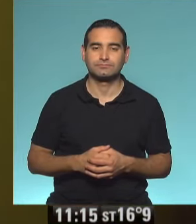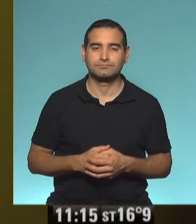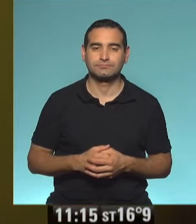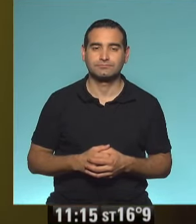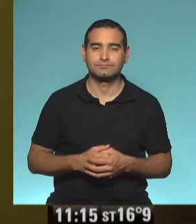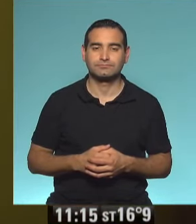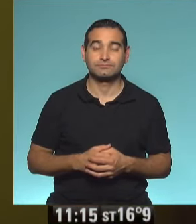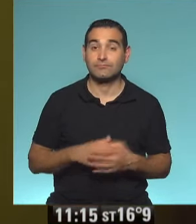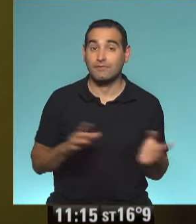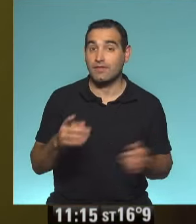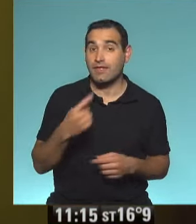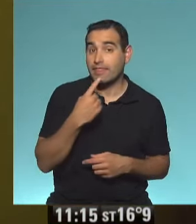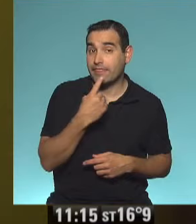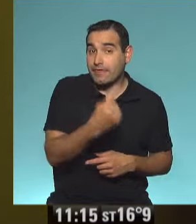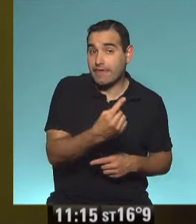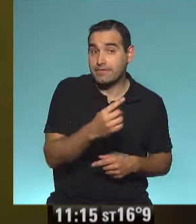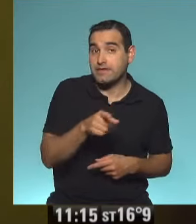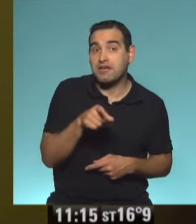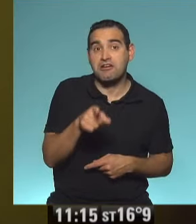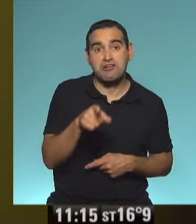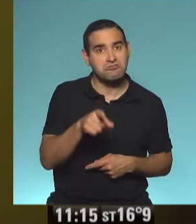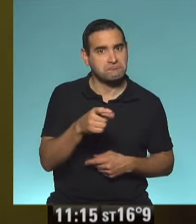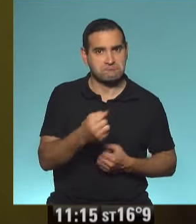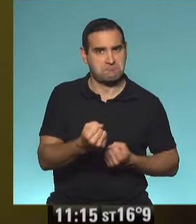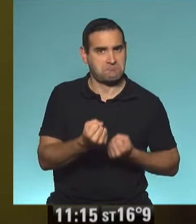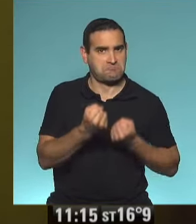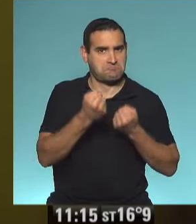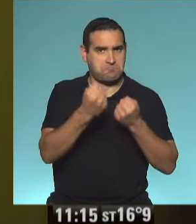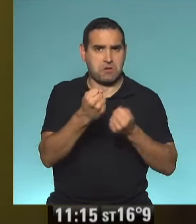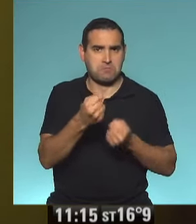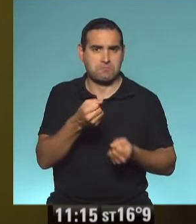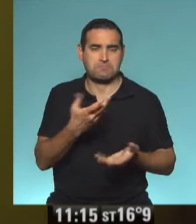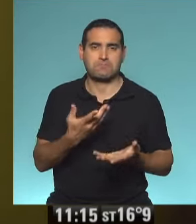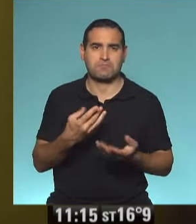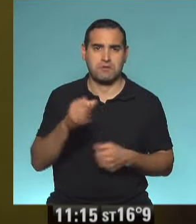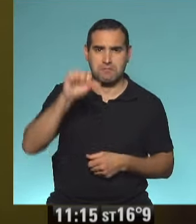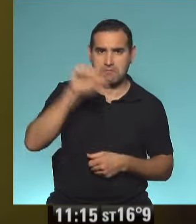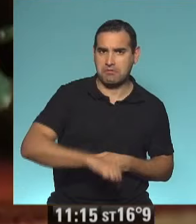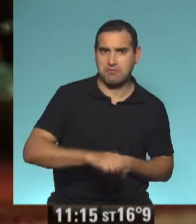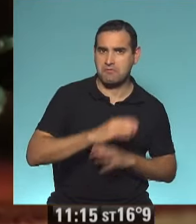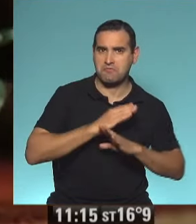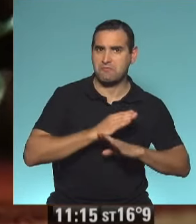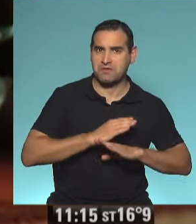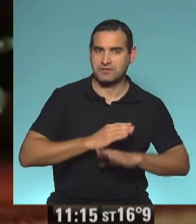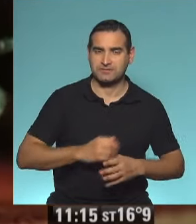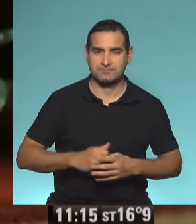Y dicen que eso los volvió invulnerables.